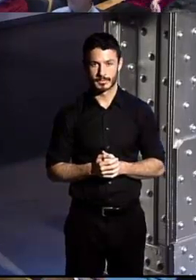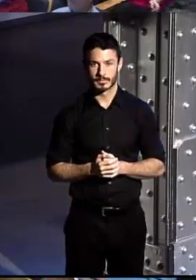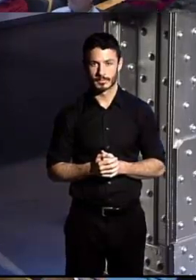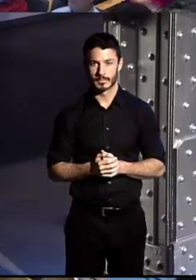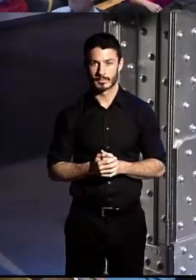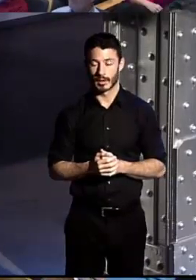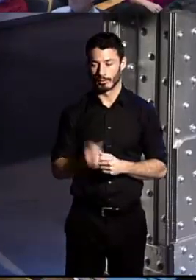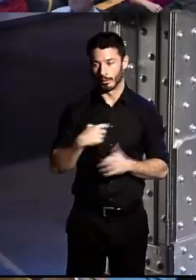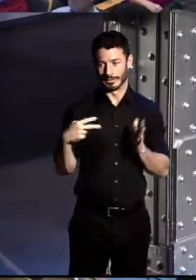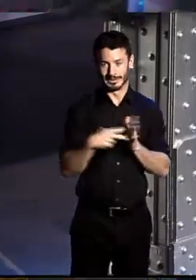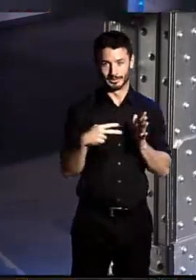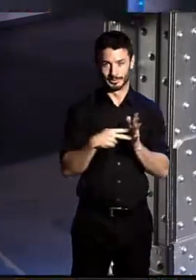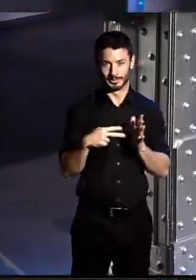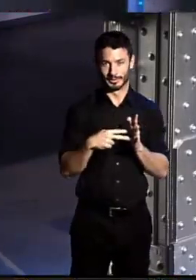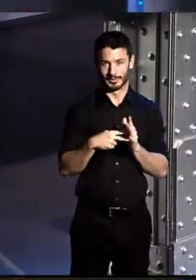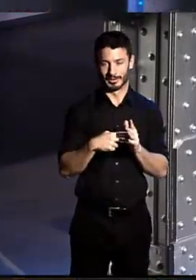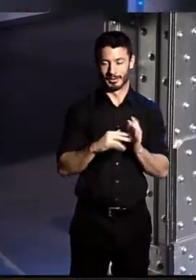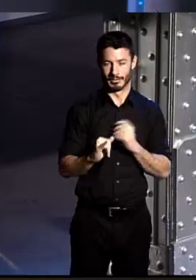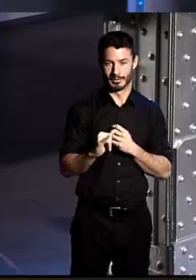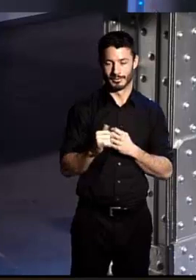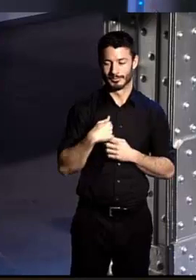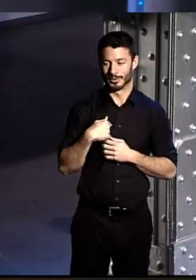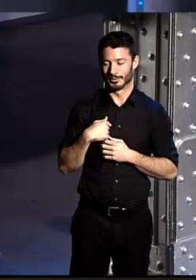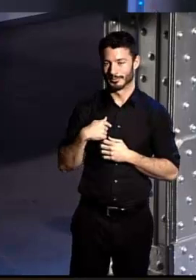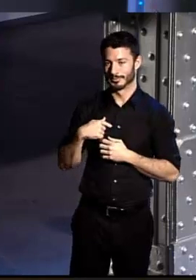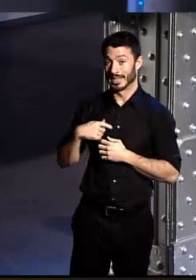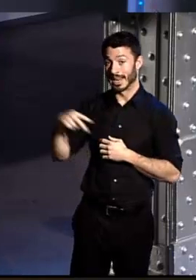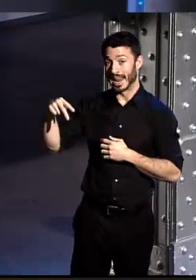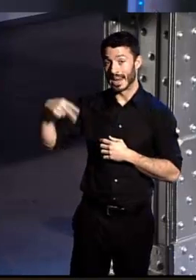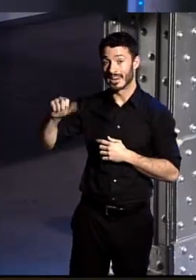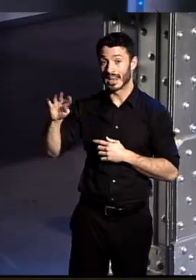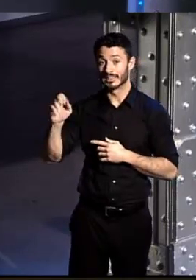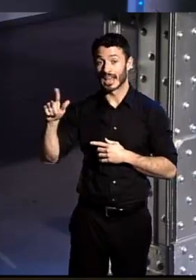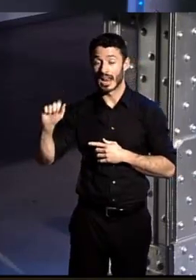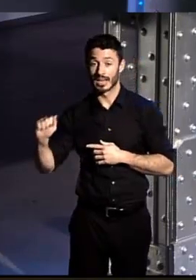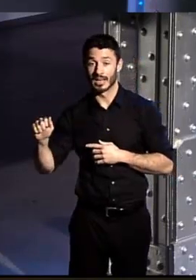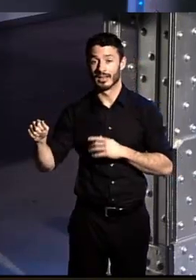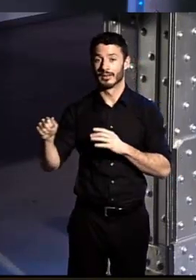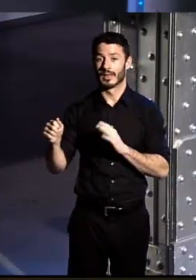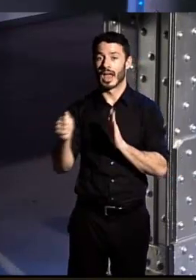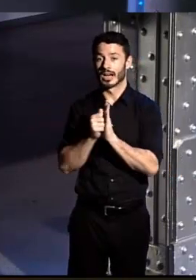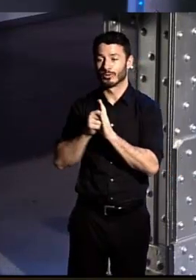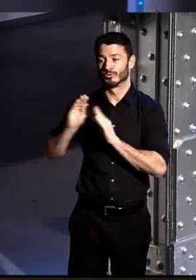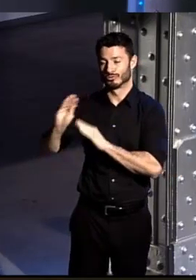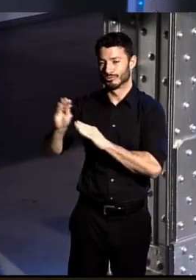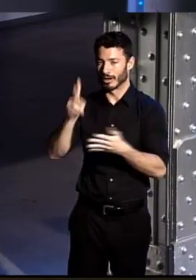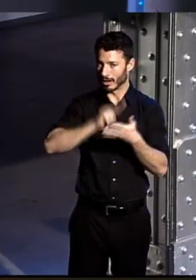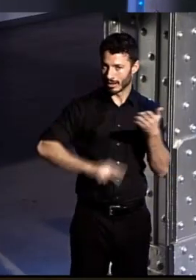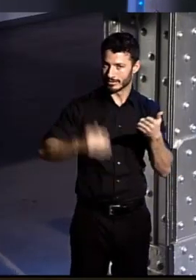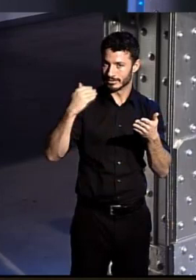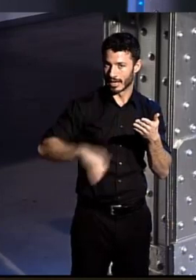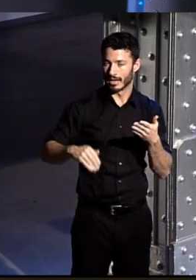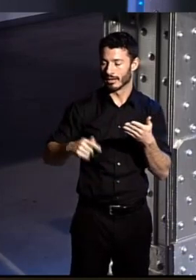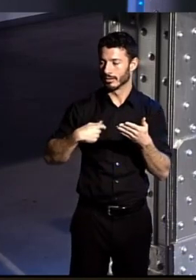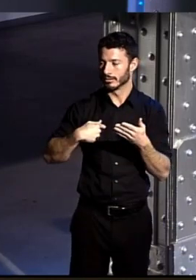Yo como tengo enchufe ya me he leído el artículo de Natalia en el libro Julio Verne, El futuro sobrepasado, y he de decir que me he sentido